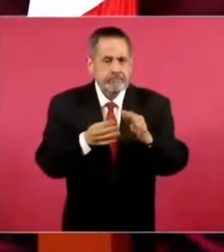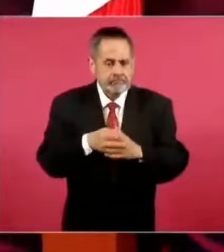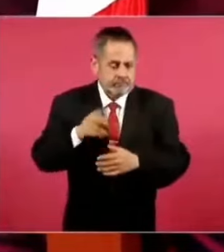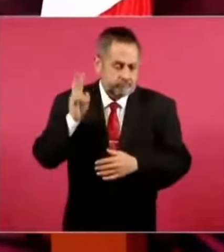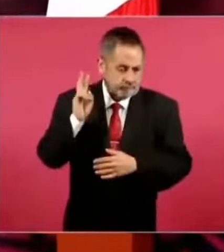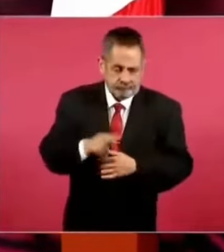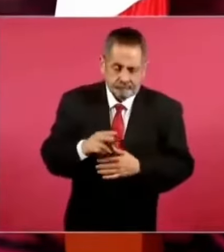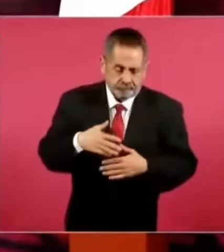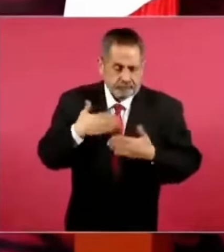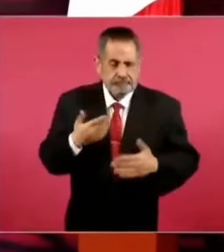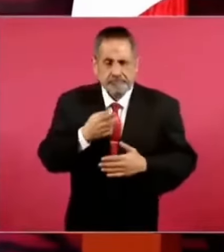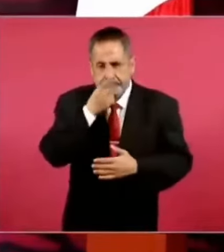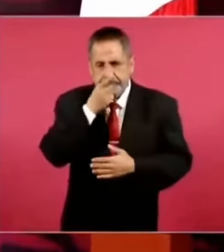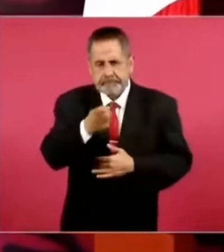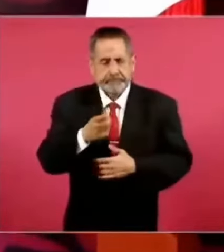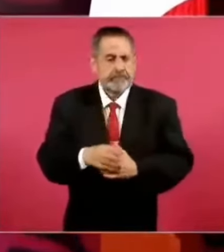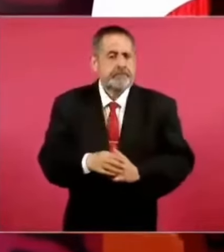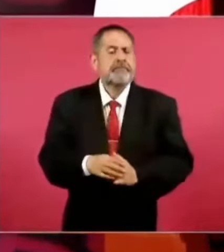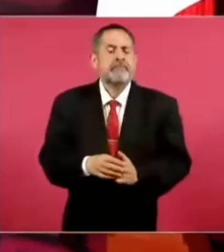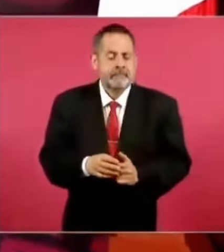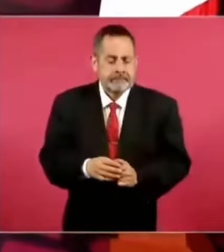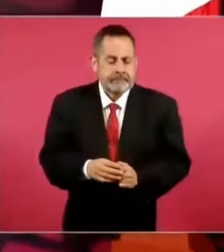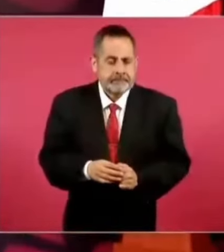sinceridad, franqueza